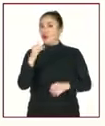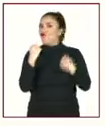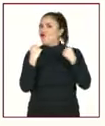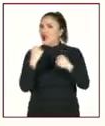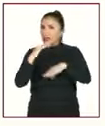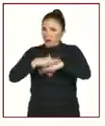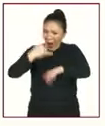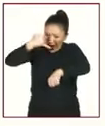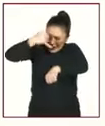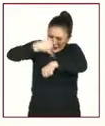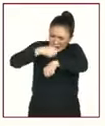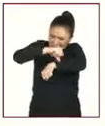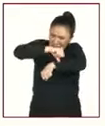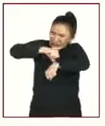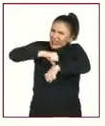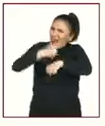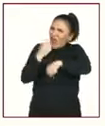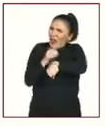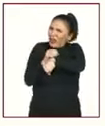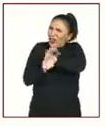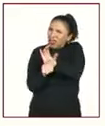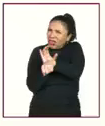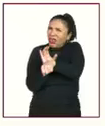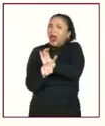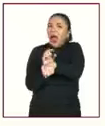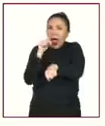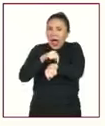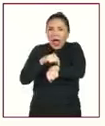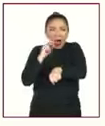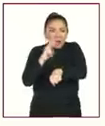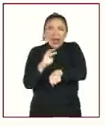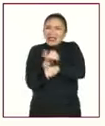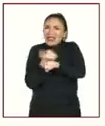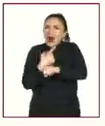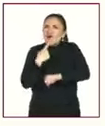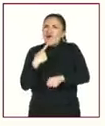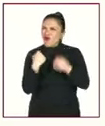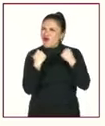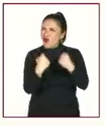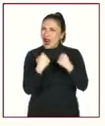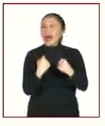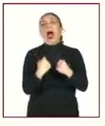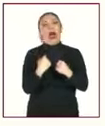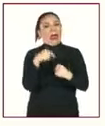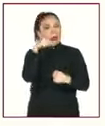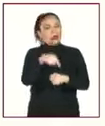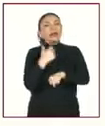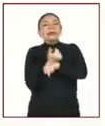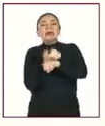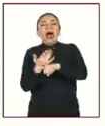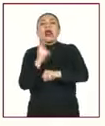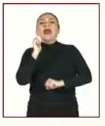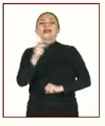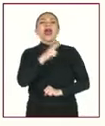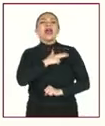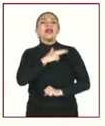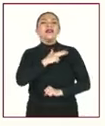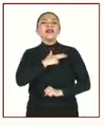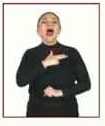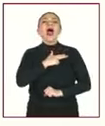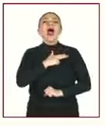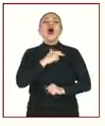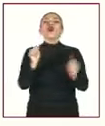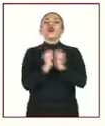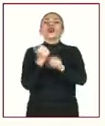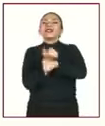extenso, con la sangre un poco más de tono más fuerte, vamos a valorar que es una herida que tiene sangre